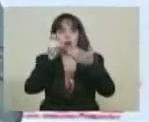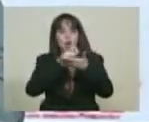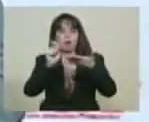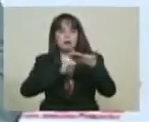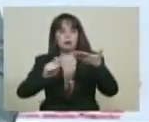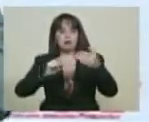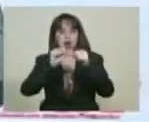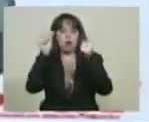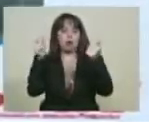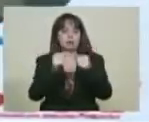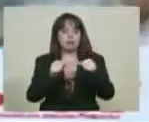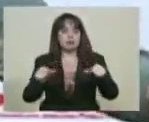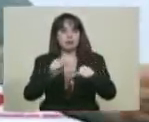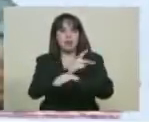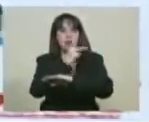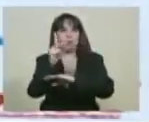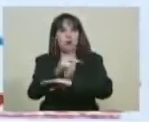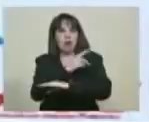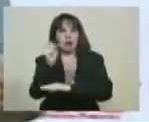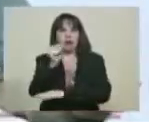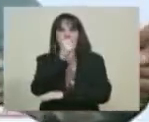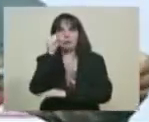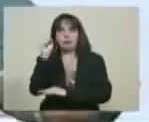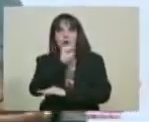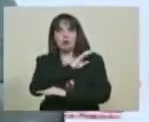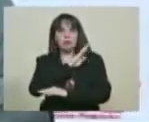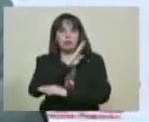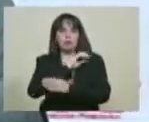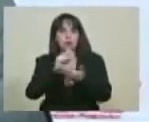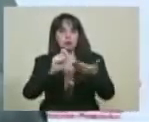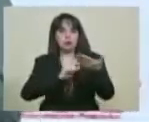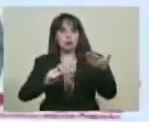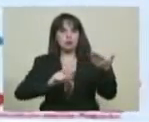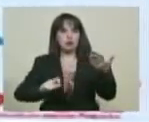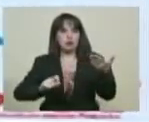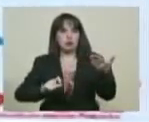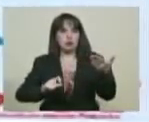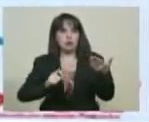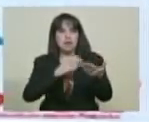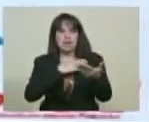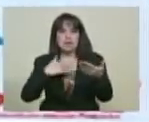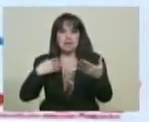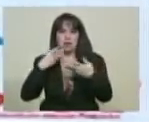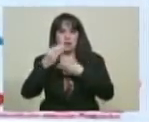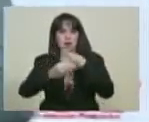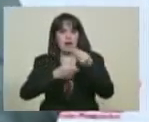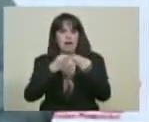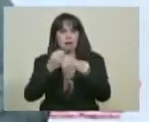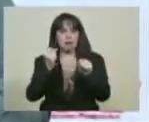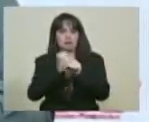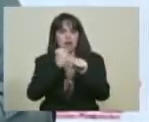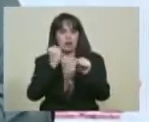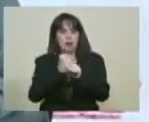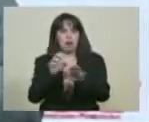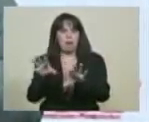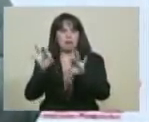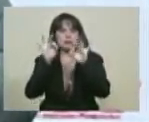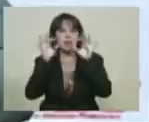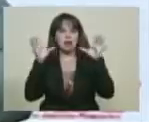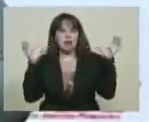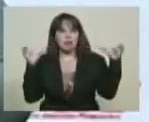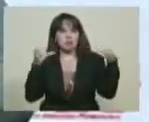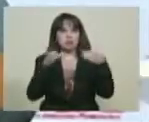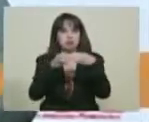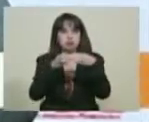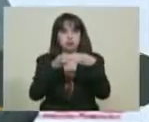artistas, de los poetas, de los cantores, de los cantautores. Quiero que hagamos un trabajo especial. Y la